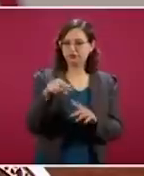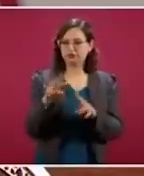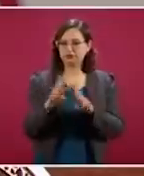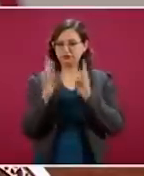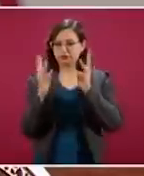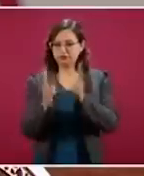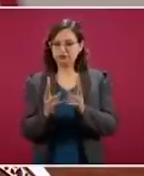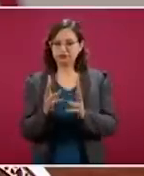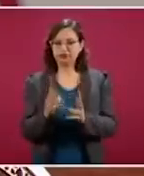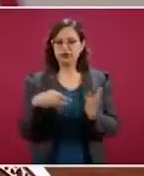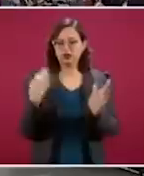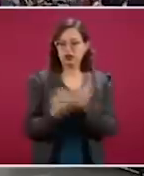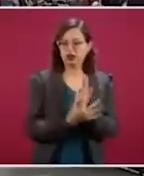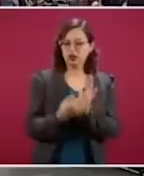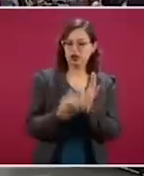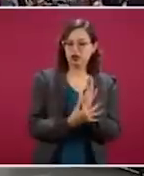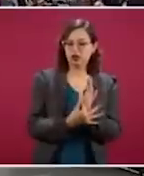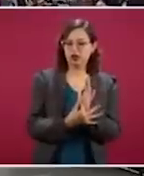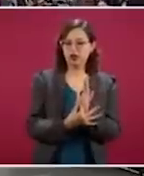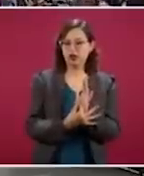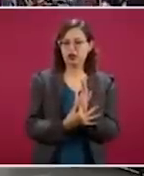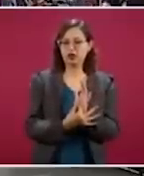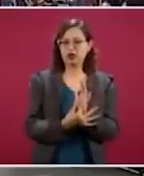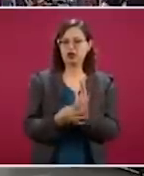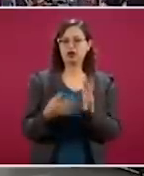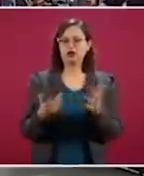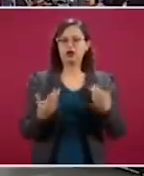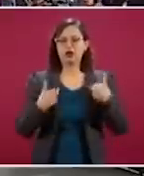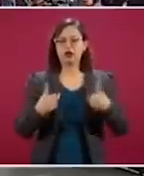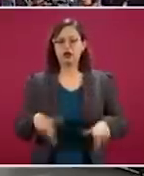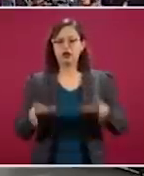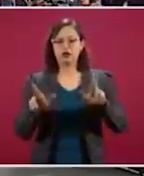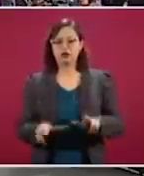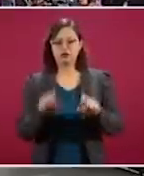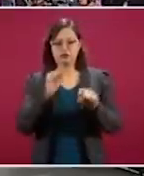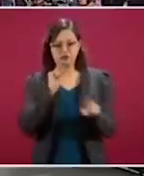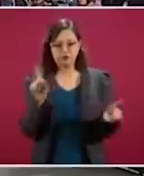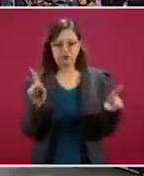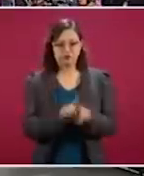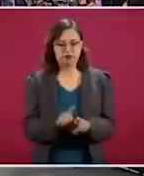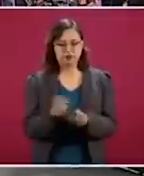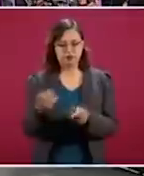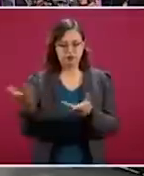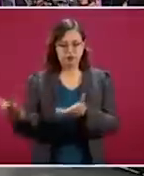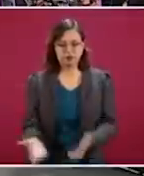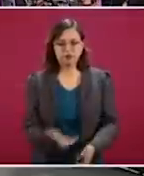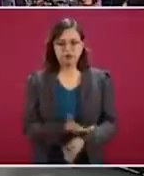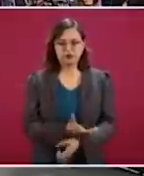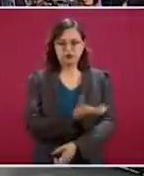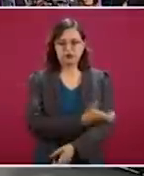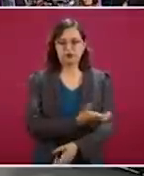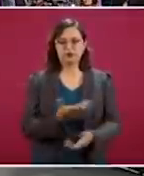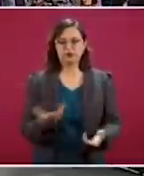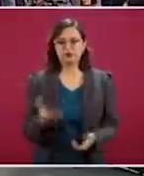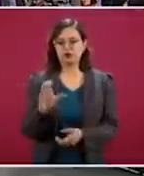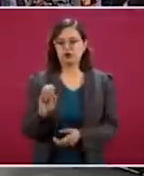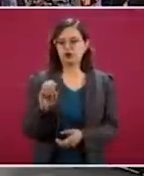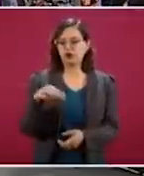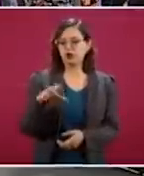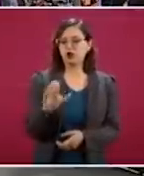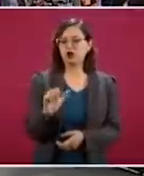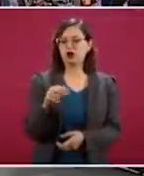la Cámara del Acero, está representado también aquí con nosotros los representantes de